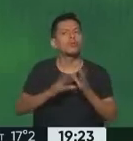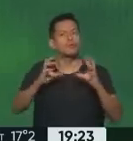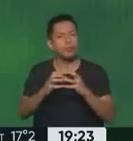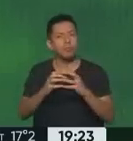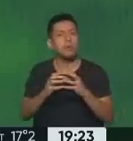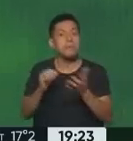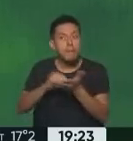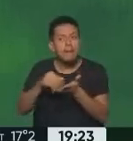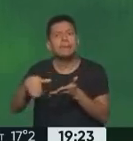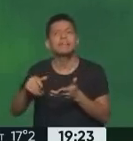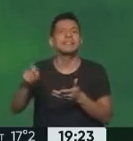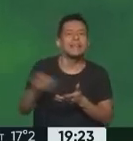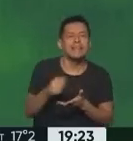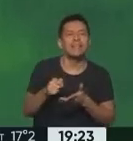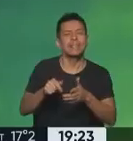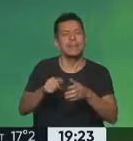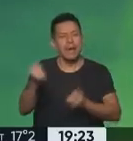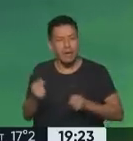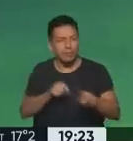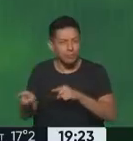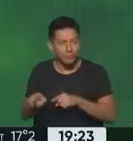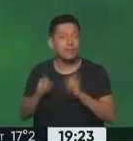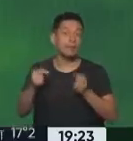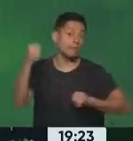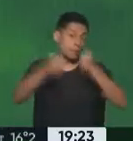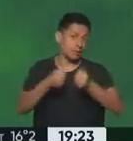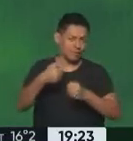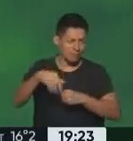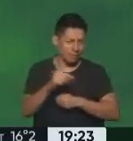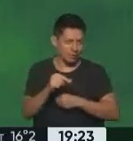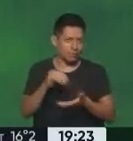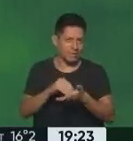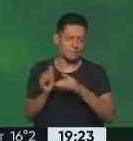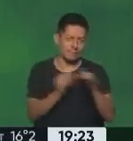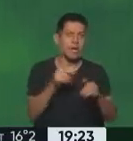de tenis, de automovilismo, porque se corrió la Fórmula 1 totalmente, y de boxeo. Todo eso en un ratito. Ahora seguimos así.